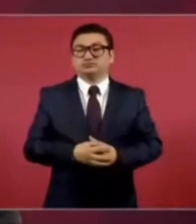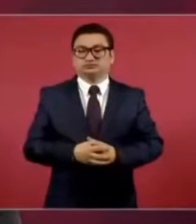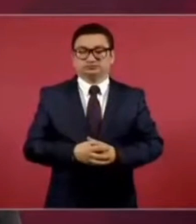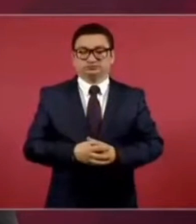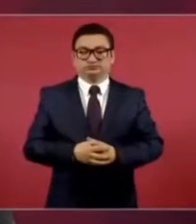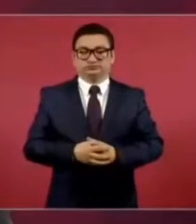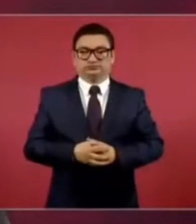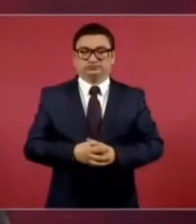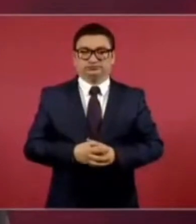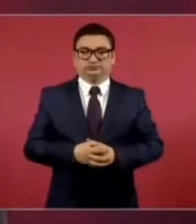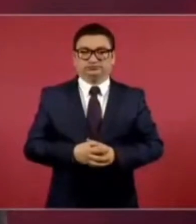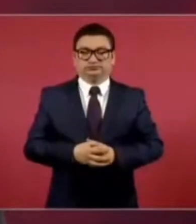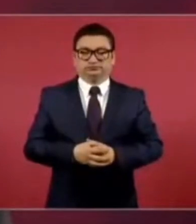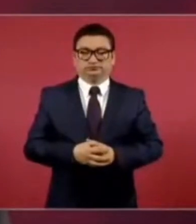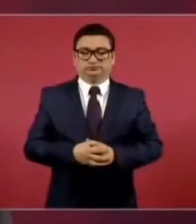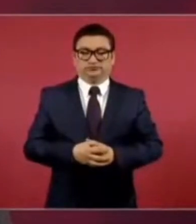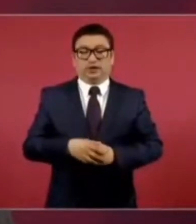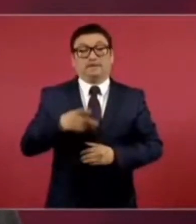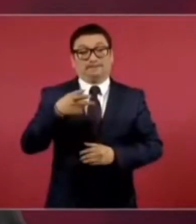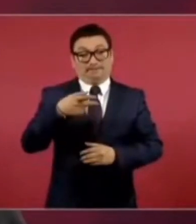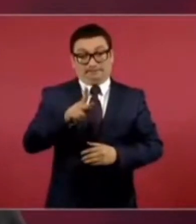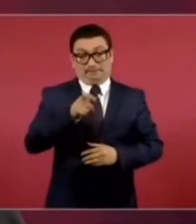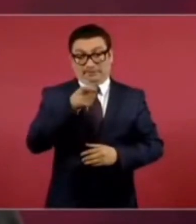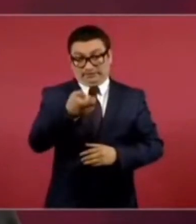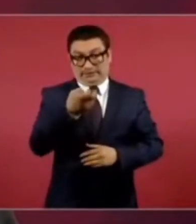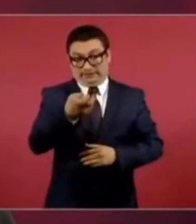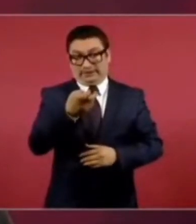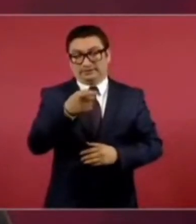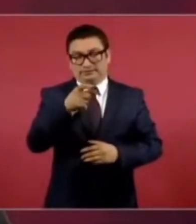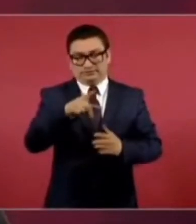pero también ahí hay una enseñanza.